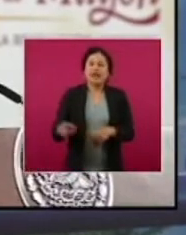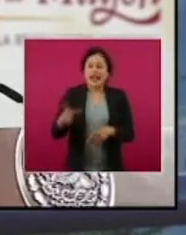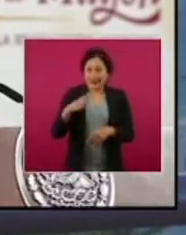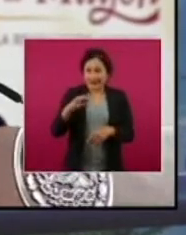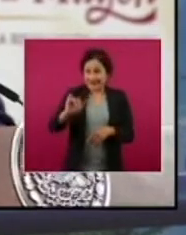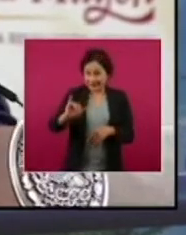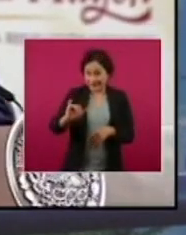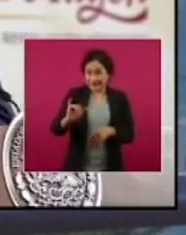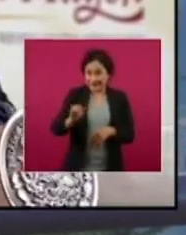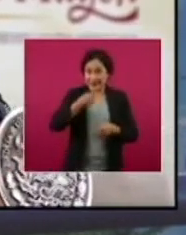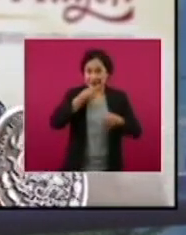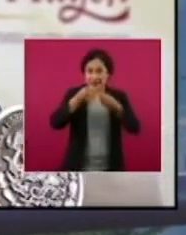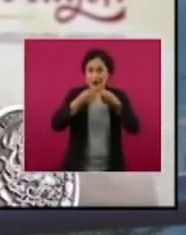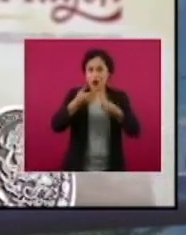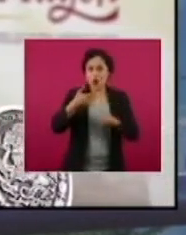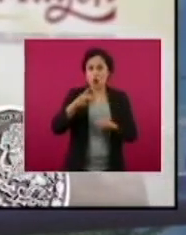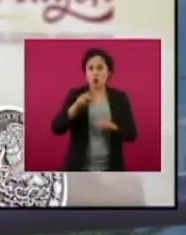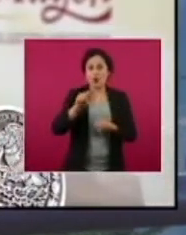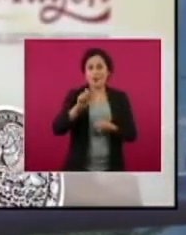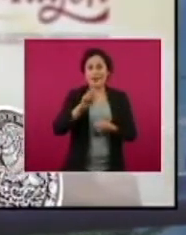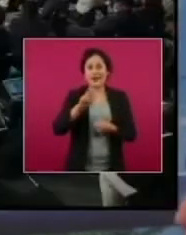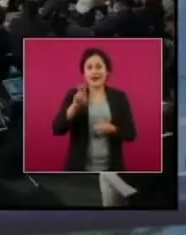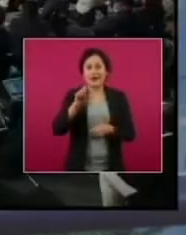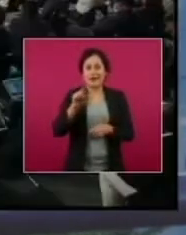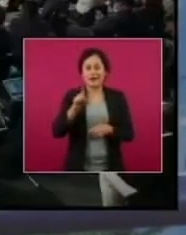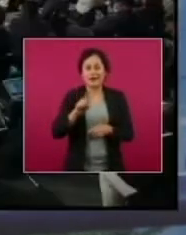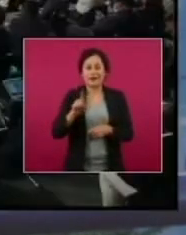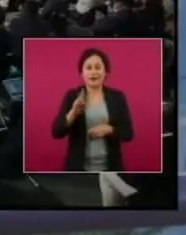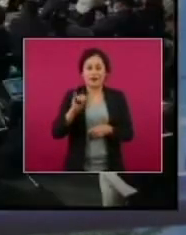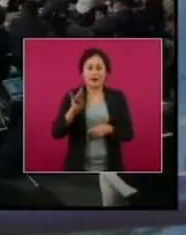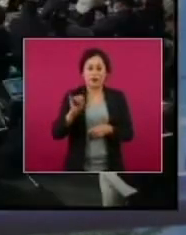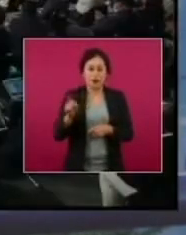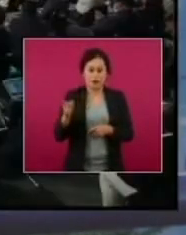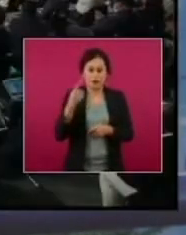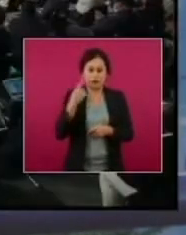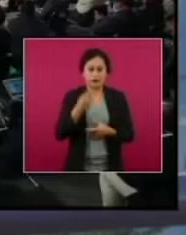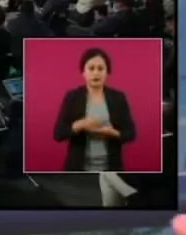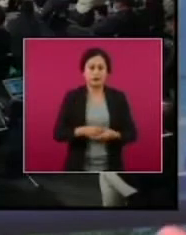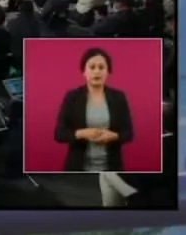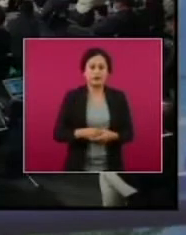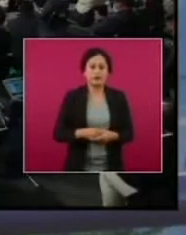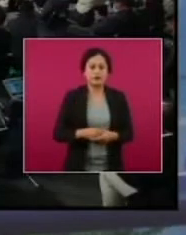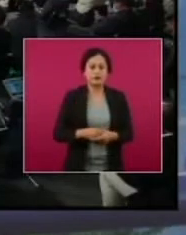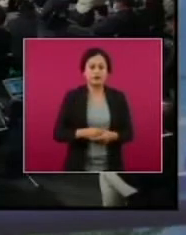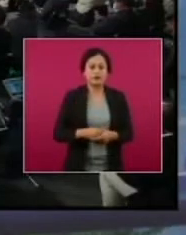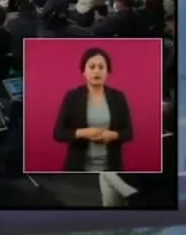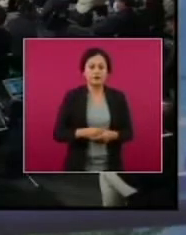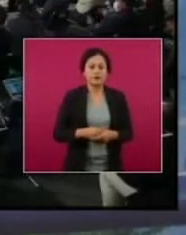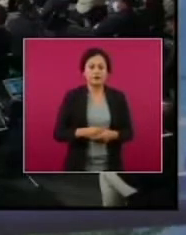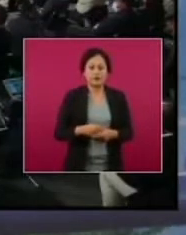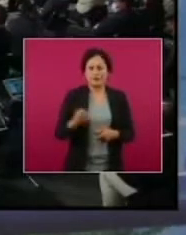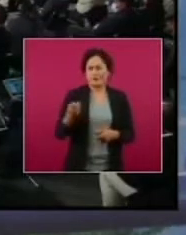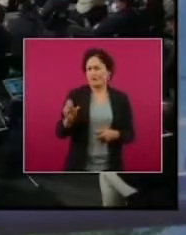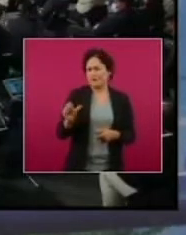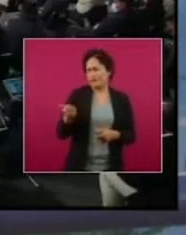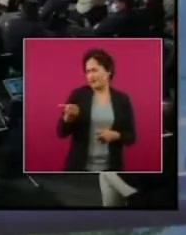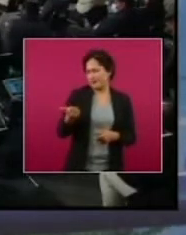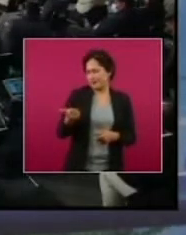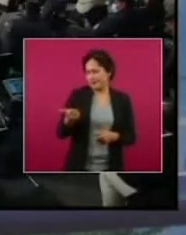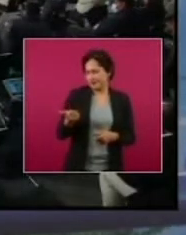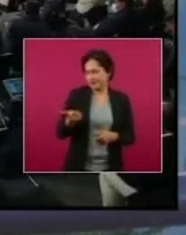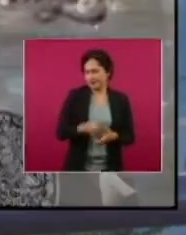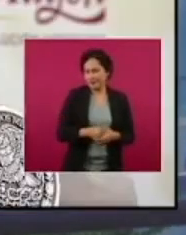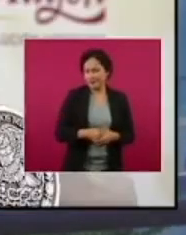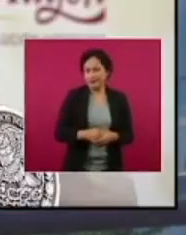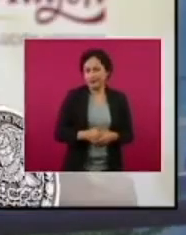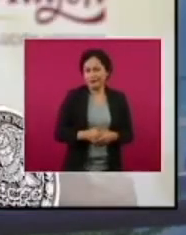de Cedillo y Calderón los cuales se toman el privilegio de criticar al gobierno de Andrés Manuel López Obrador como si fueran pacifistas